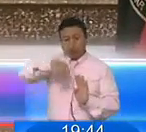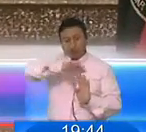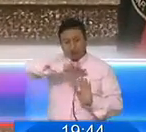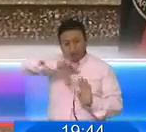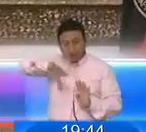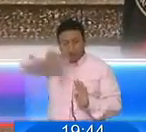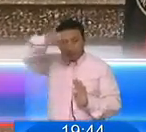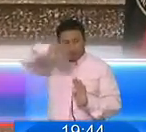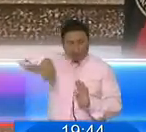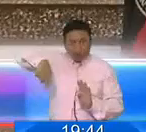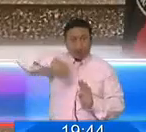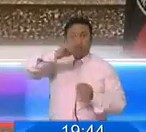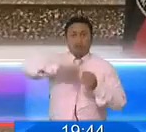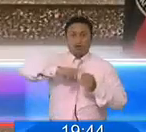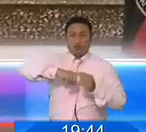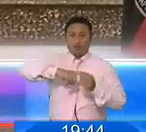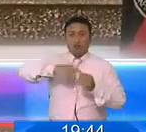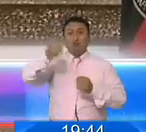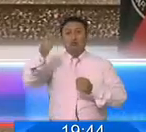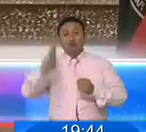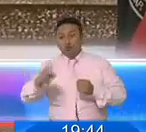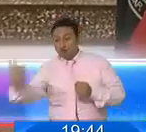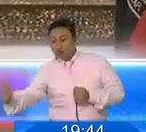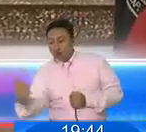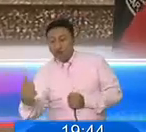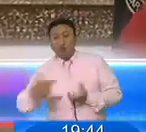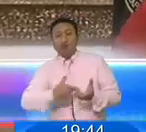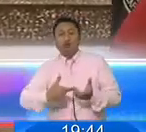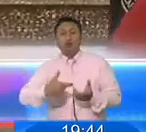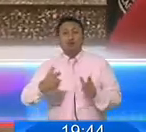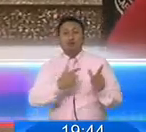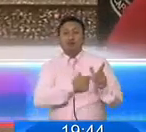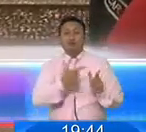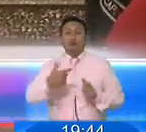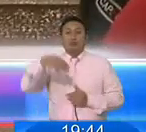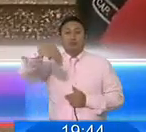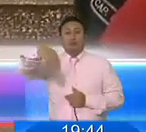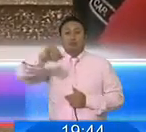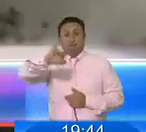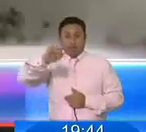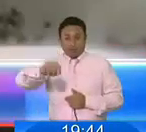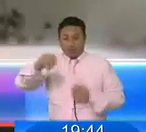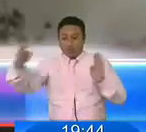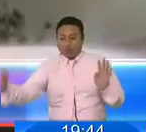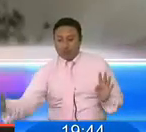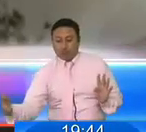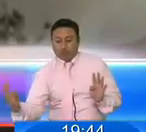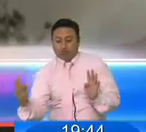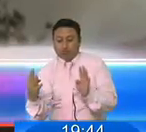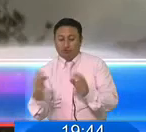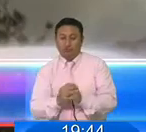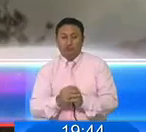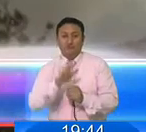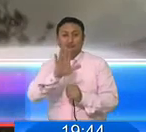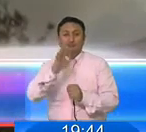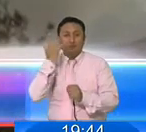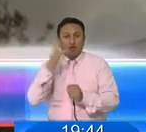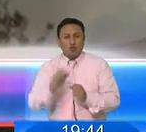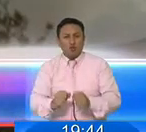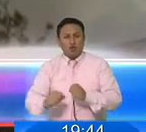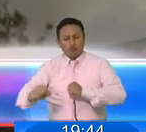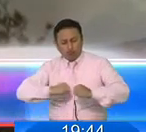de combatir en el flanco norte y bomberos machachi más militares se dedicado a combatir el lado sur luego de cinco días de arduo trabajo